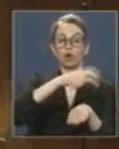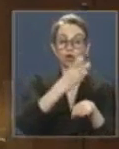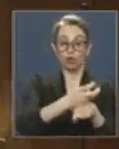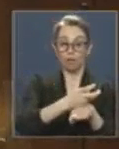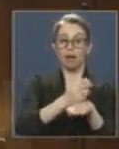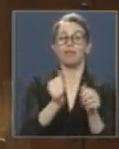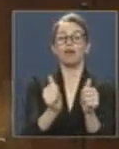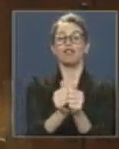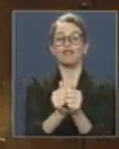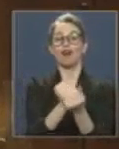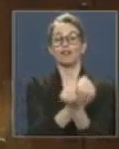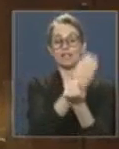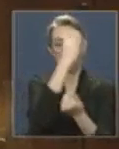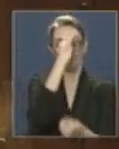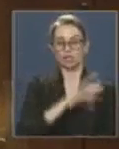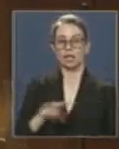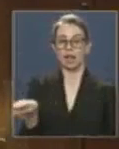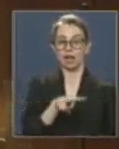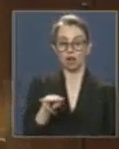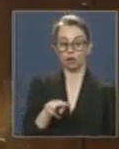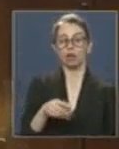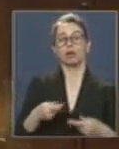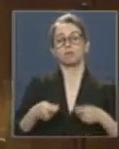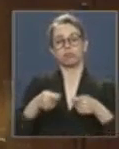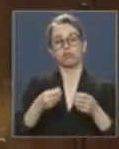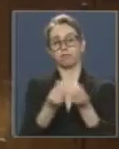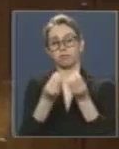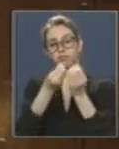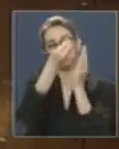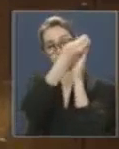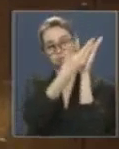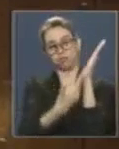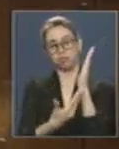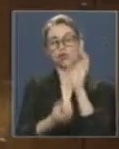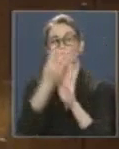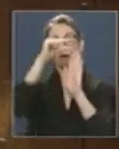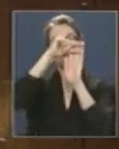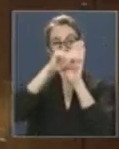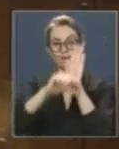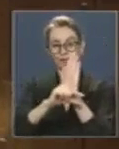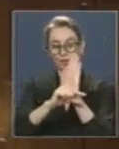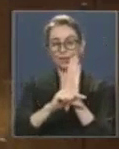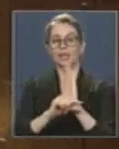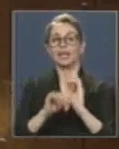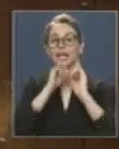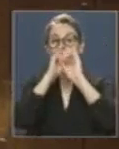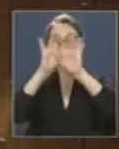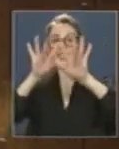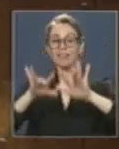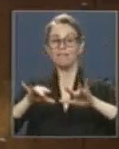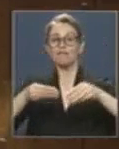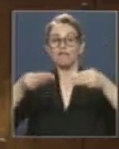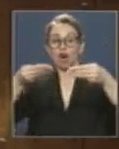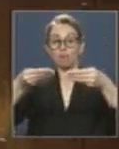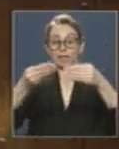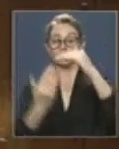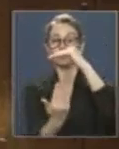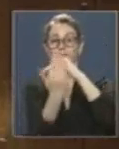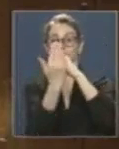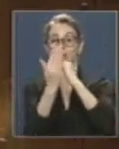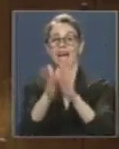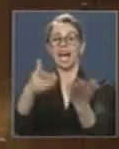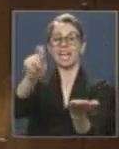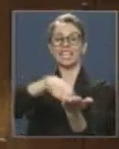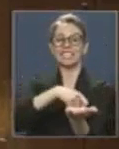Carabineros de Chile. Luego se presentan sendas indicaciones, en orden a que la información de este registro esté a inmediata disposición del